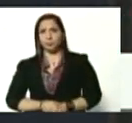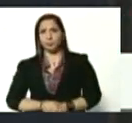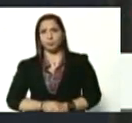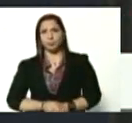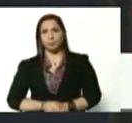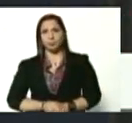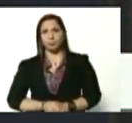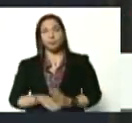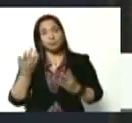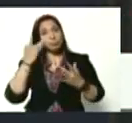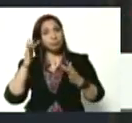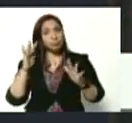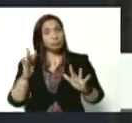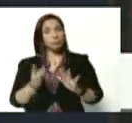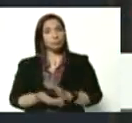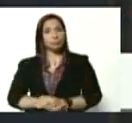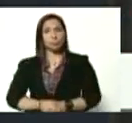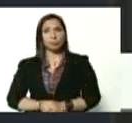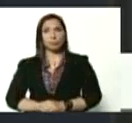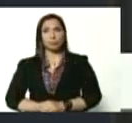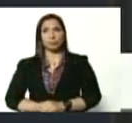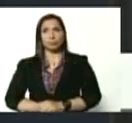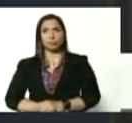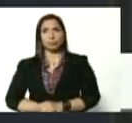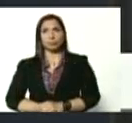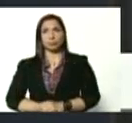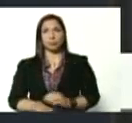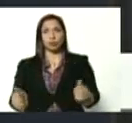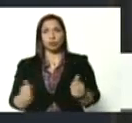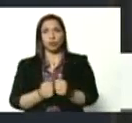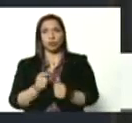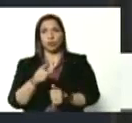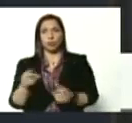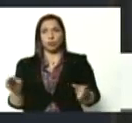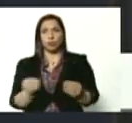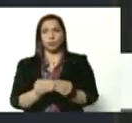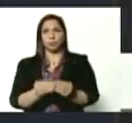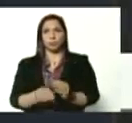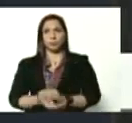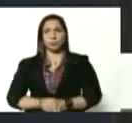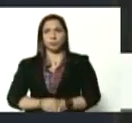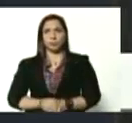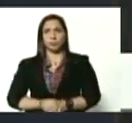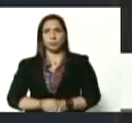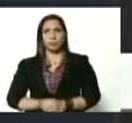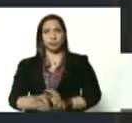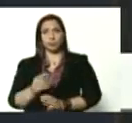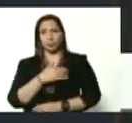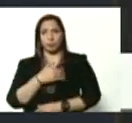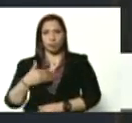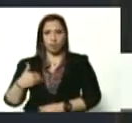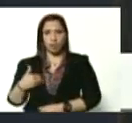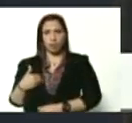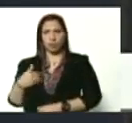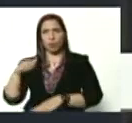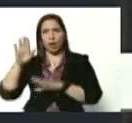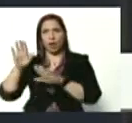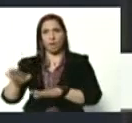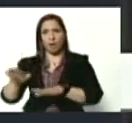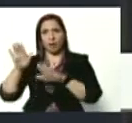hubo un momento con esto no quiero para nada alabar